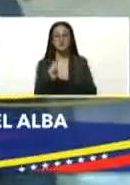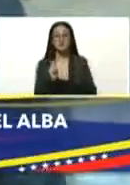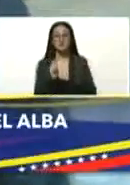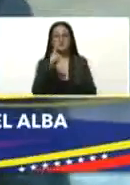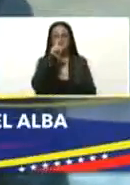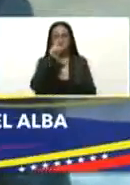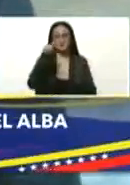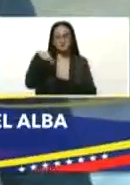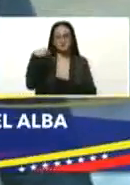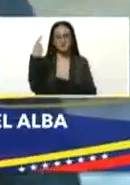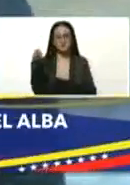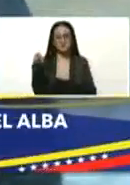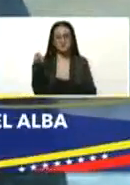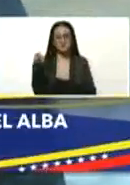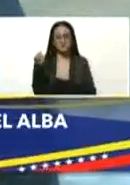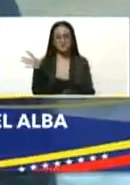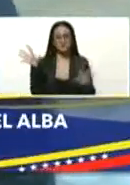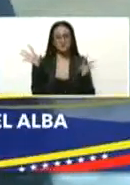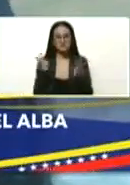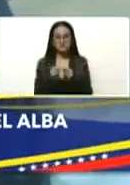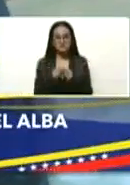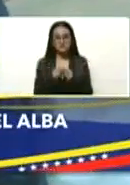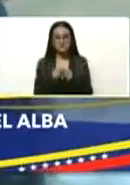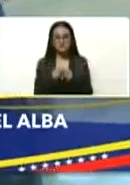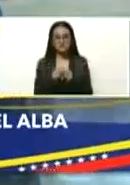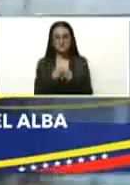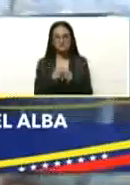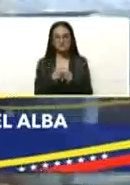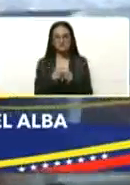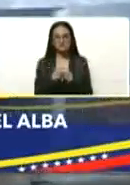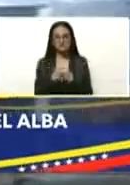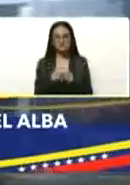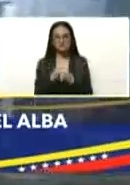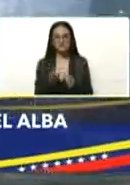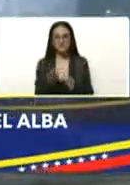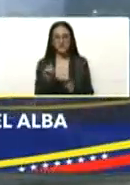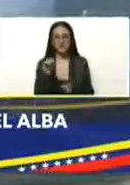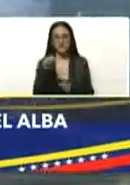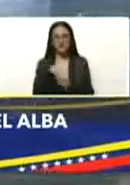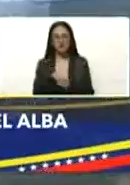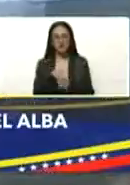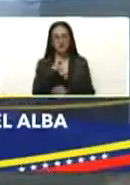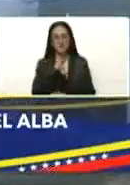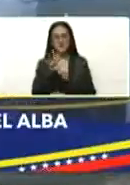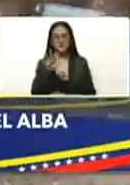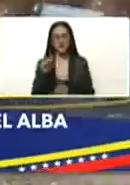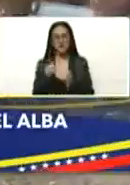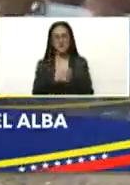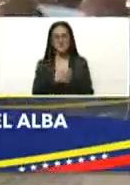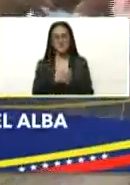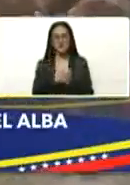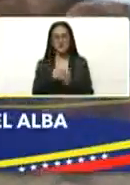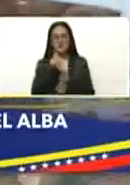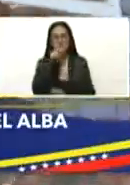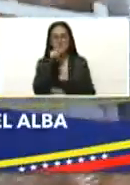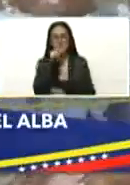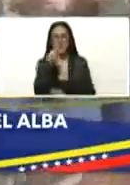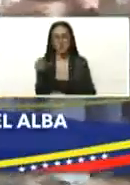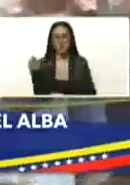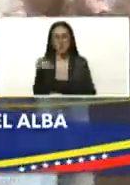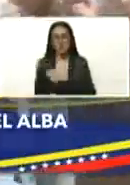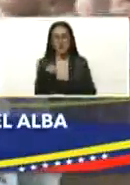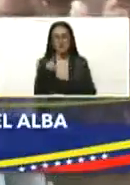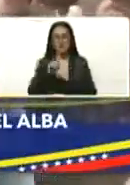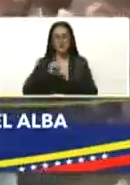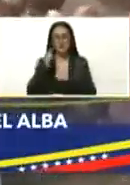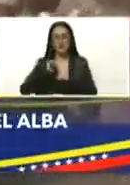año que viene tener la totalidad de las unidades de producción, con una incorporación de 25.000 aves más para lo que son las